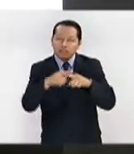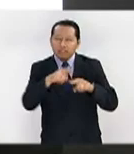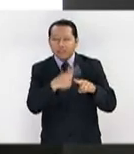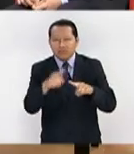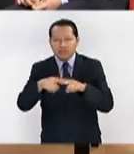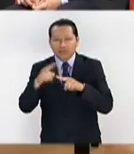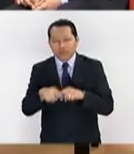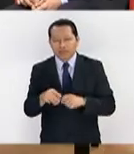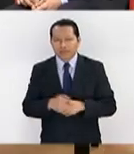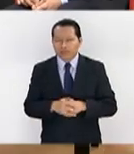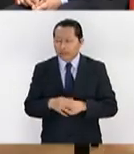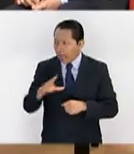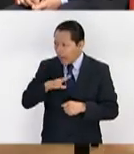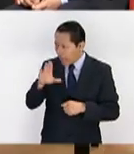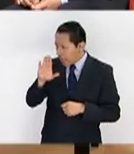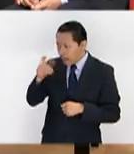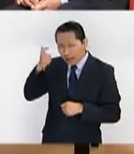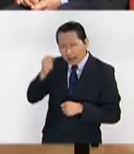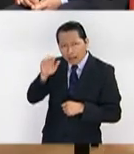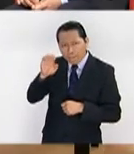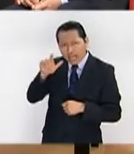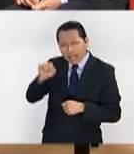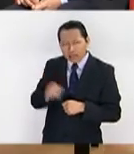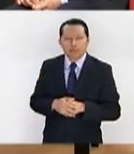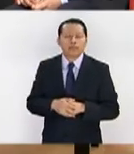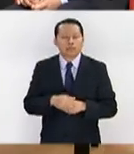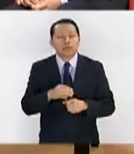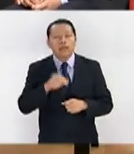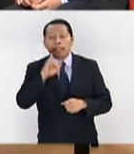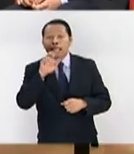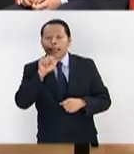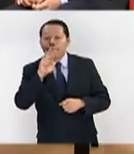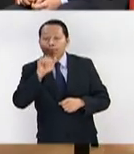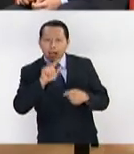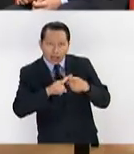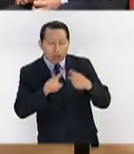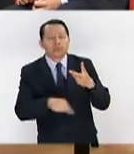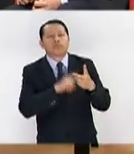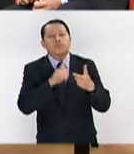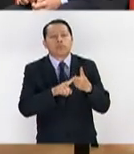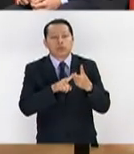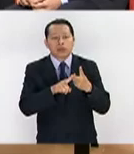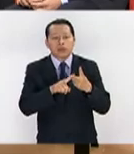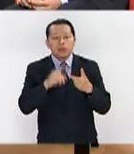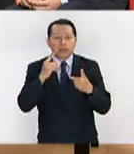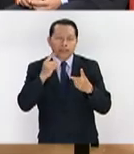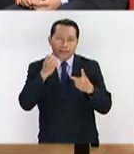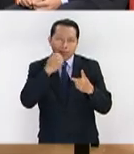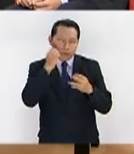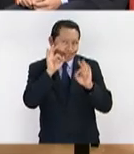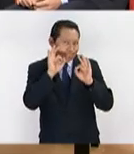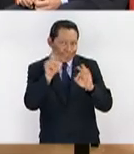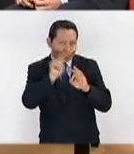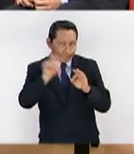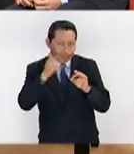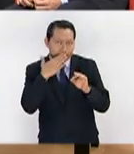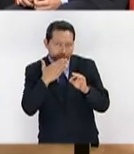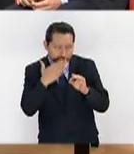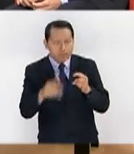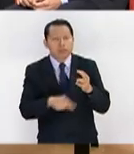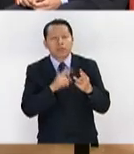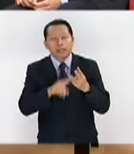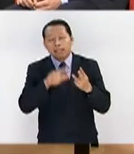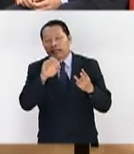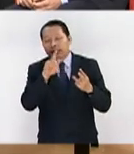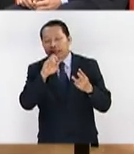¿Manejan algún tipo de becas? Las becas del INBA, las becas de excelencia académica, las becas de